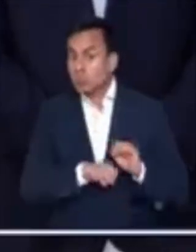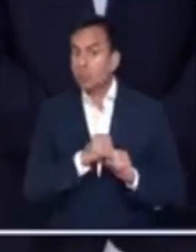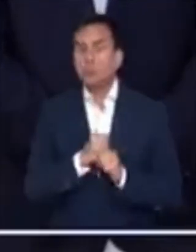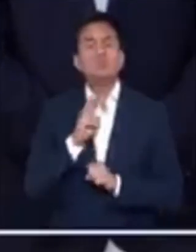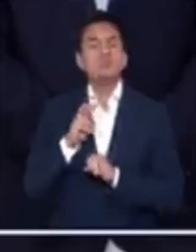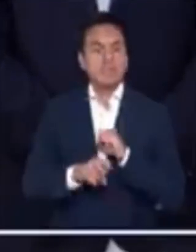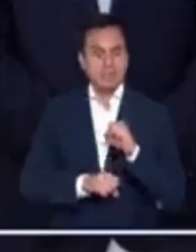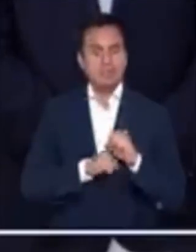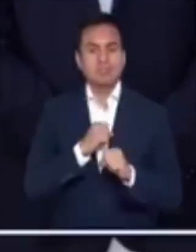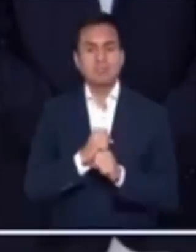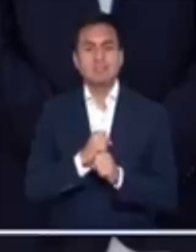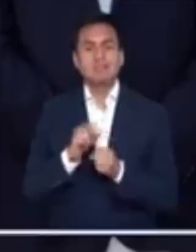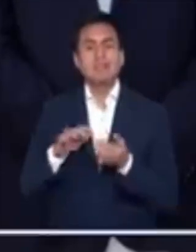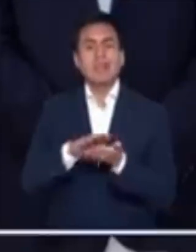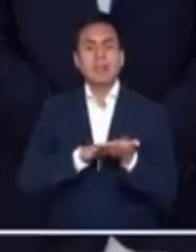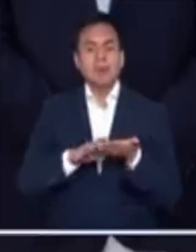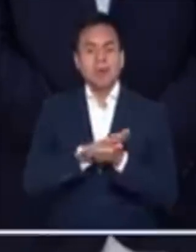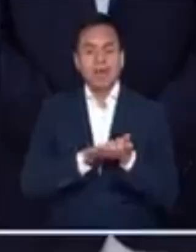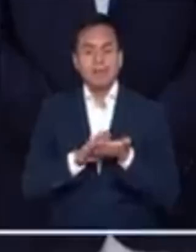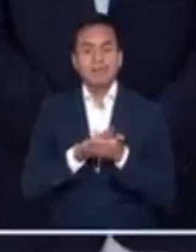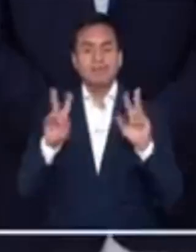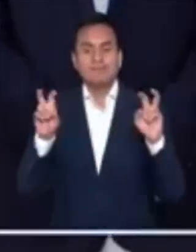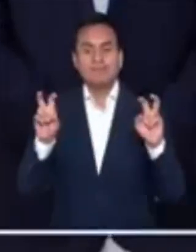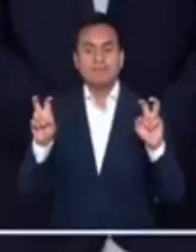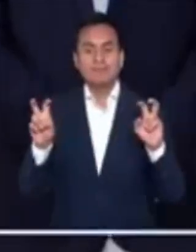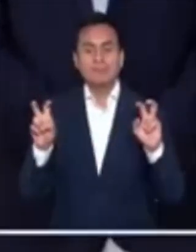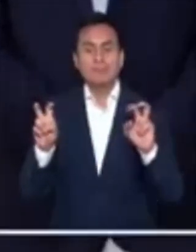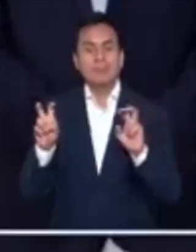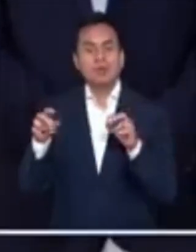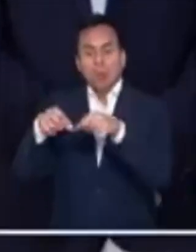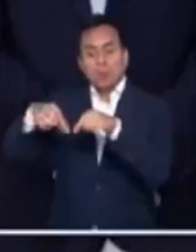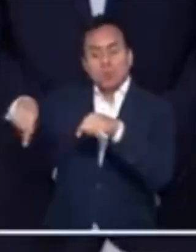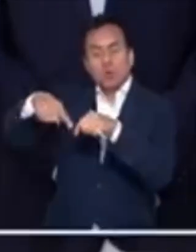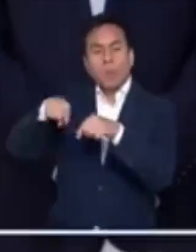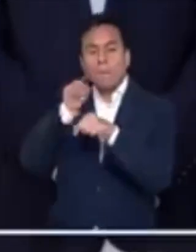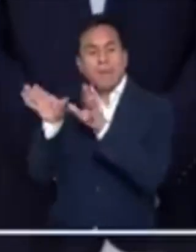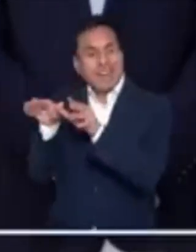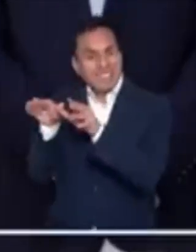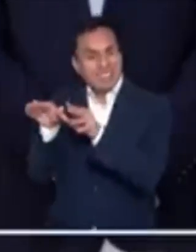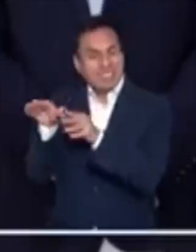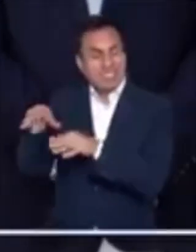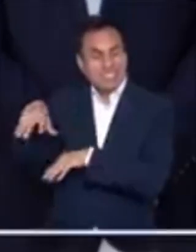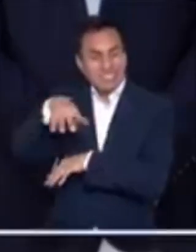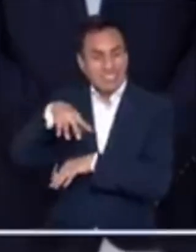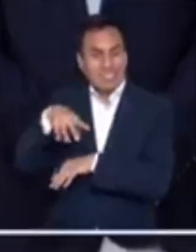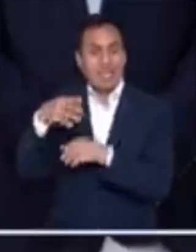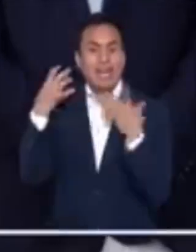Dos años. Por ejemplo, lo que dice relación con el nudo Pajarito. Va a ser abordado por